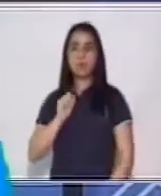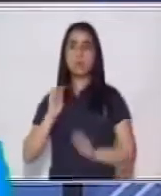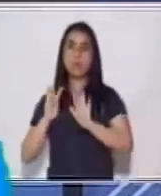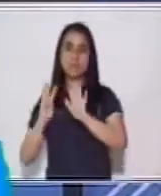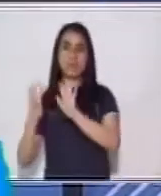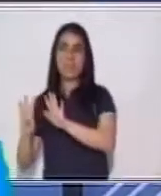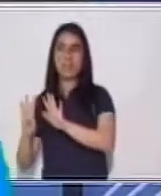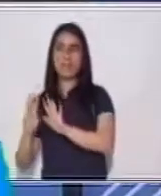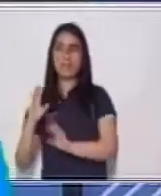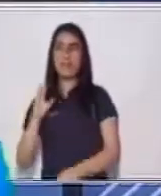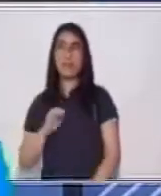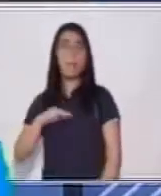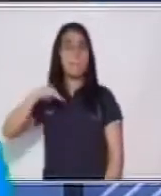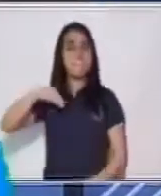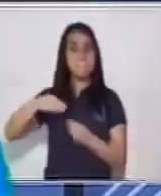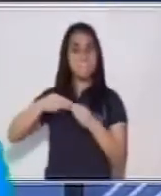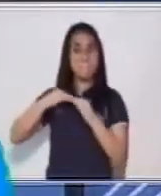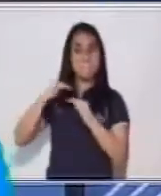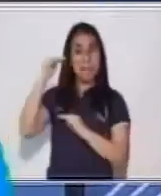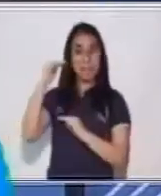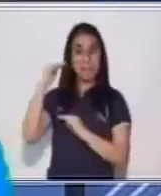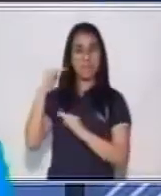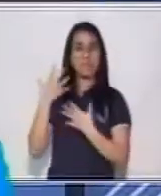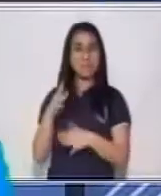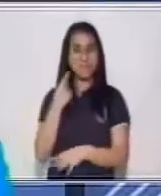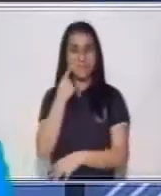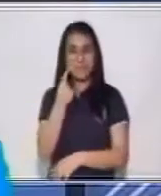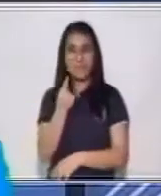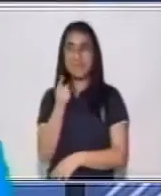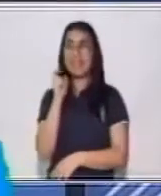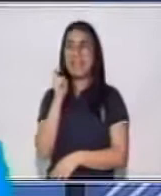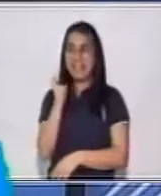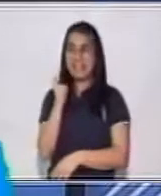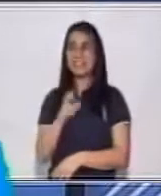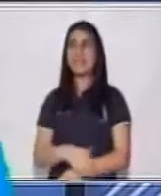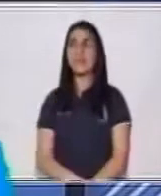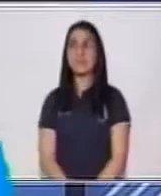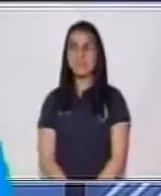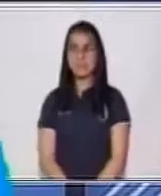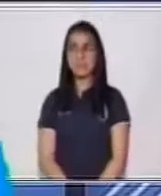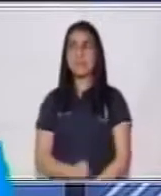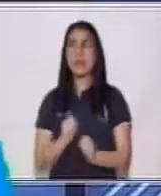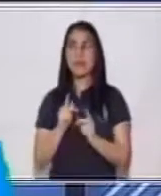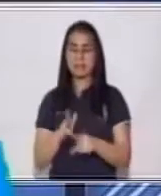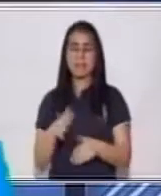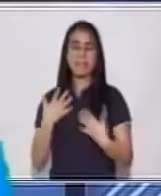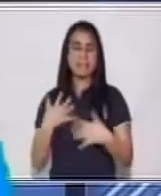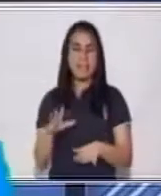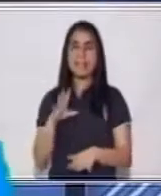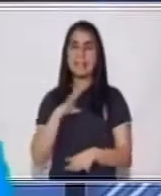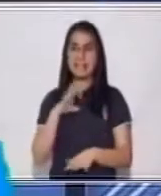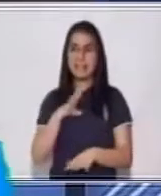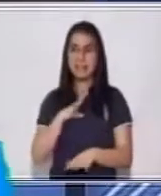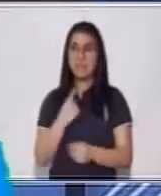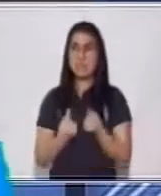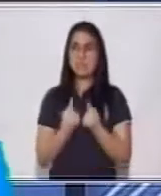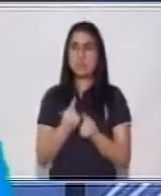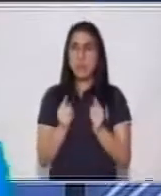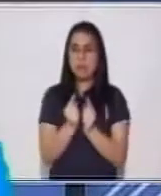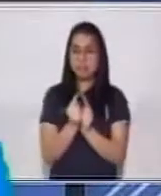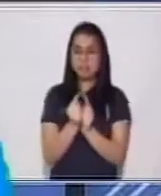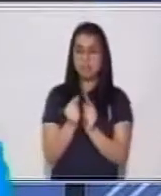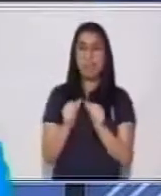60. También nos la da esta de 30, pero es un poquito más sencillo trabajar con esta. Entonces,